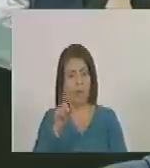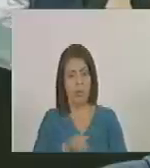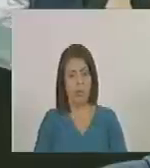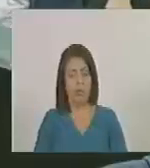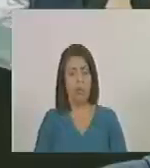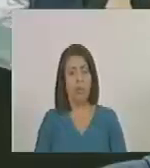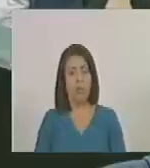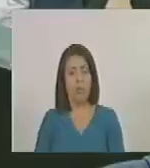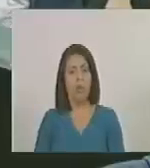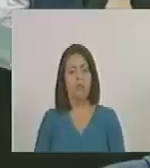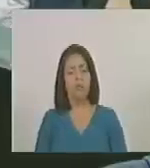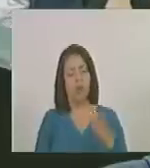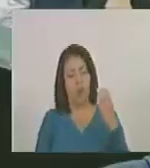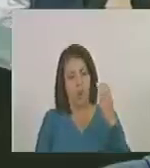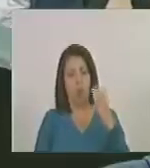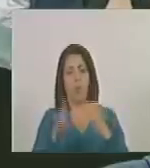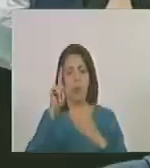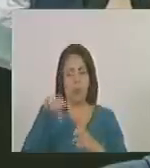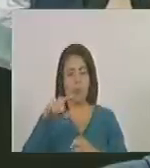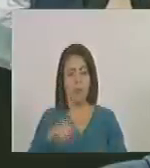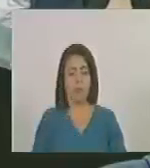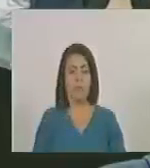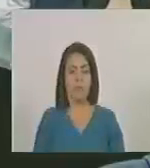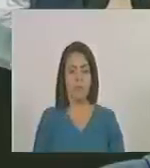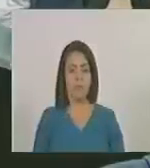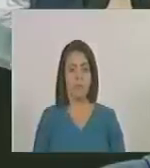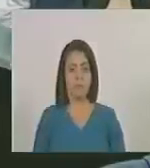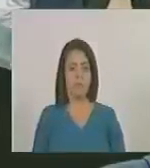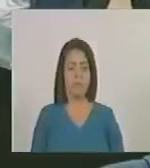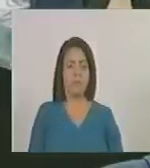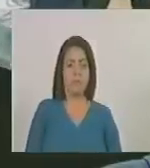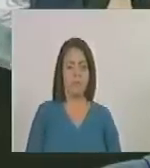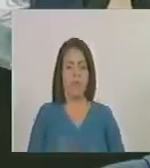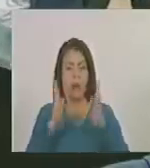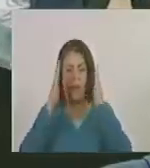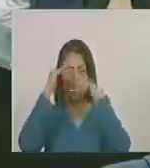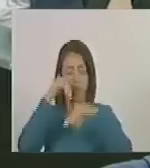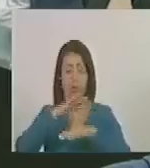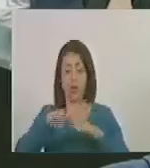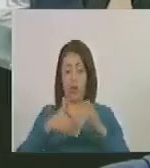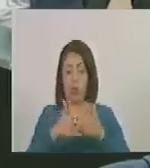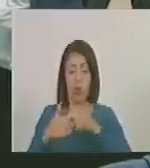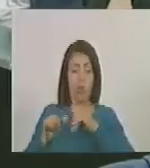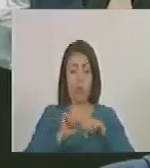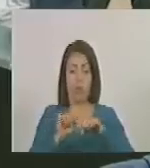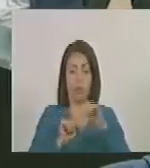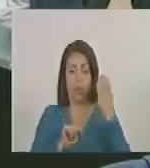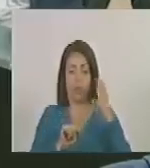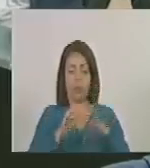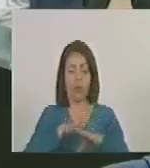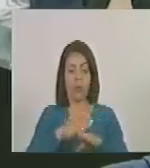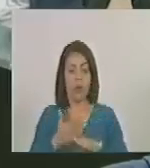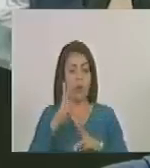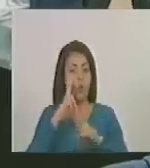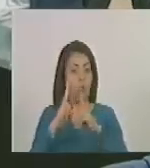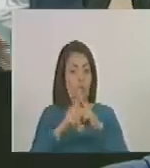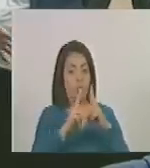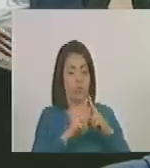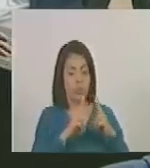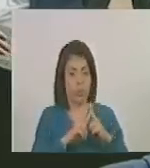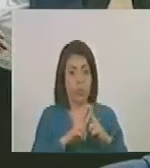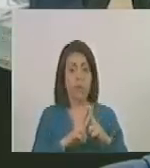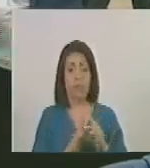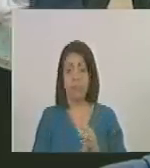incluso aquí en la vecina Colombia. Hay que estar atentos a toda esta situación y conocer ese